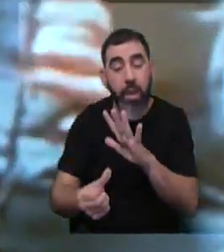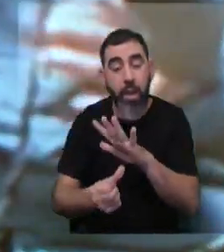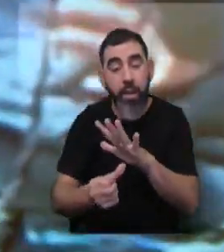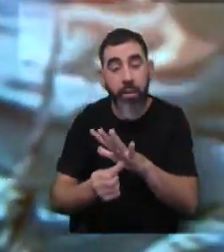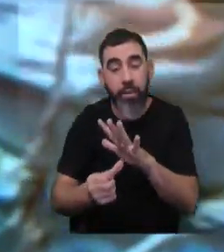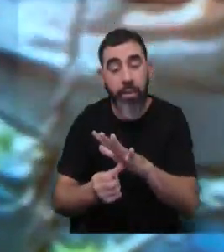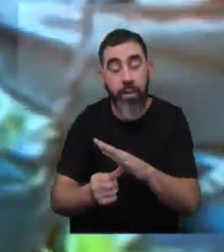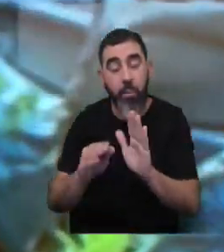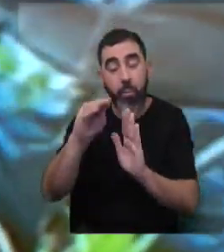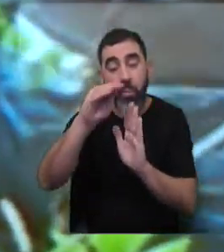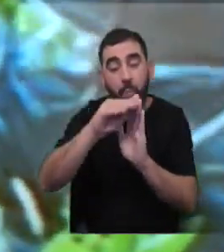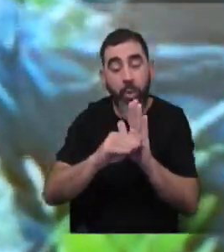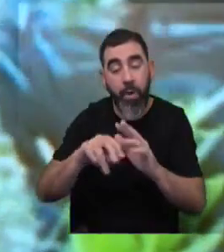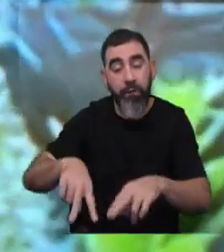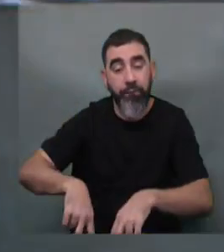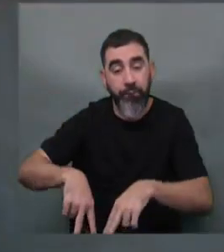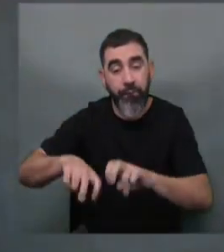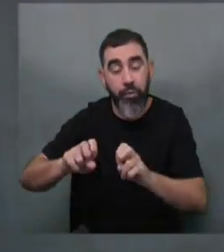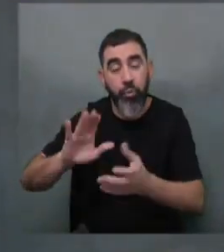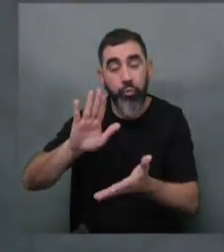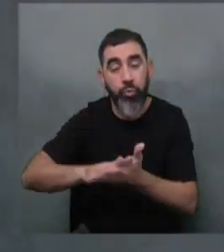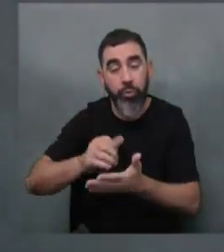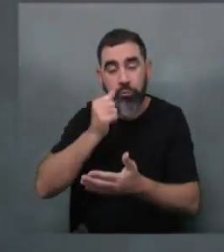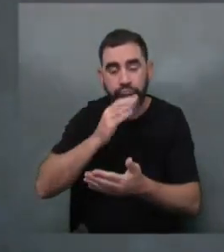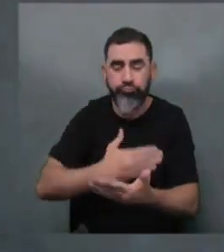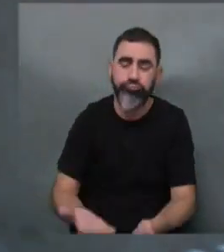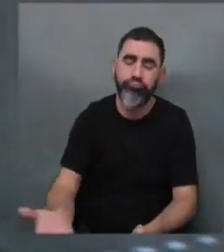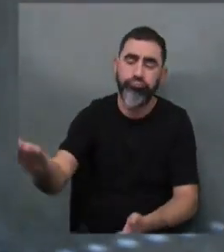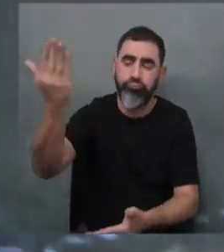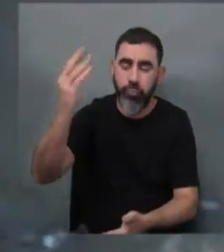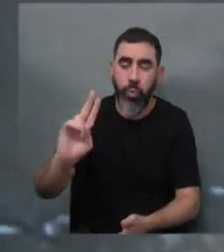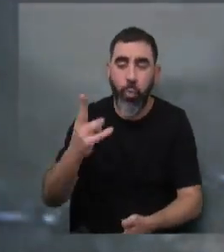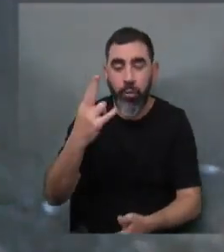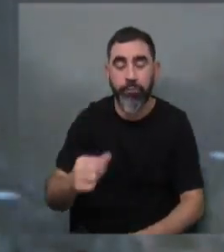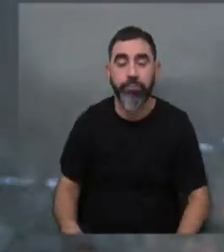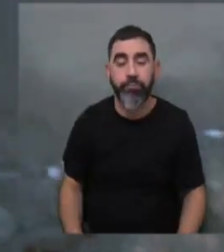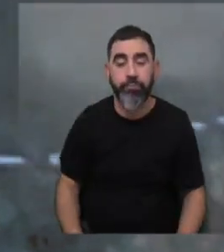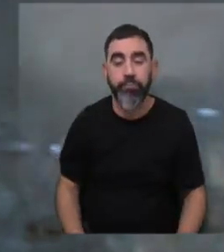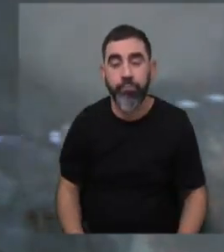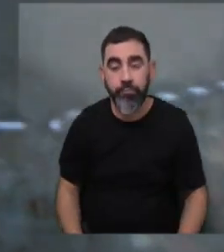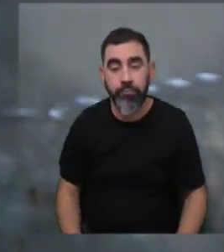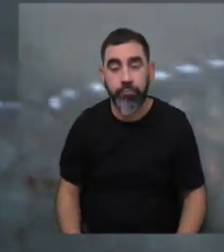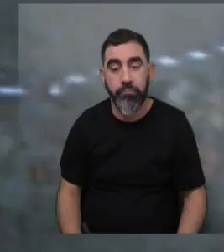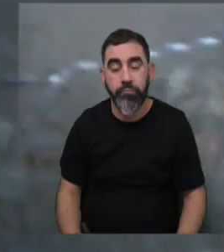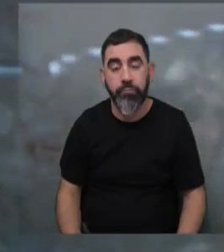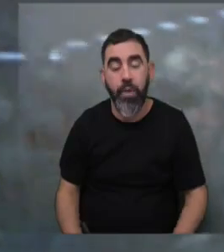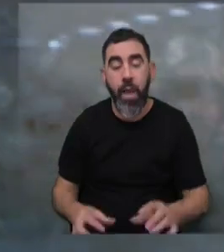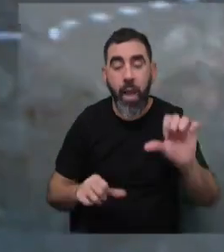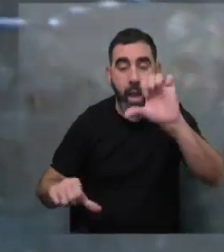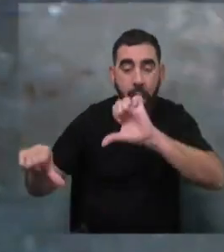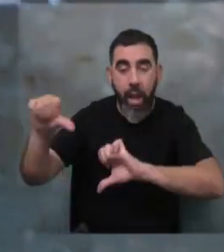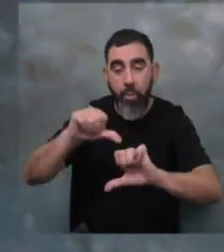PIPTU, Programa de Investigación sobre Prehistoria Temprana de Uruguay. Empezamos a ver lo que nos mostró en su laboratorio sobre